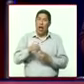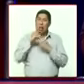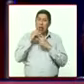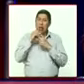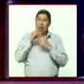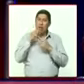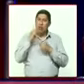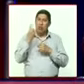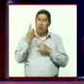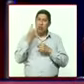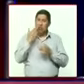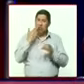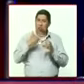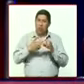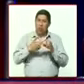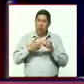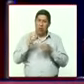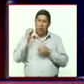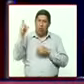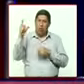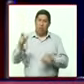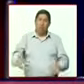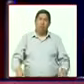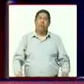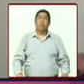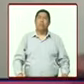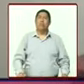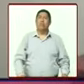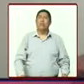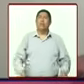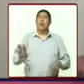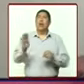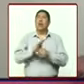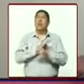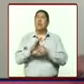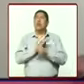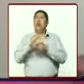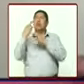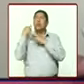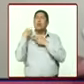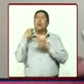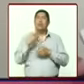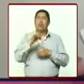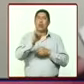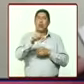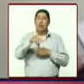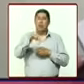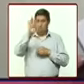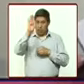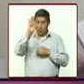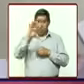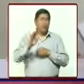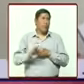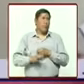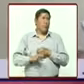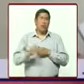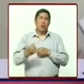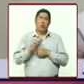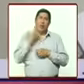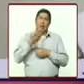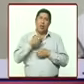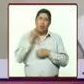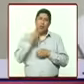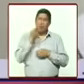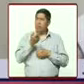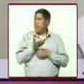y se da preferencia a la gasolina premium. El Ministerio de Hidrocarburos y EPFB nos han hecho creer